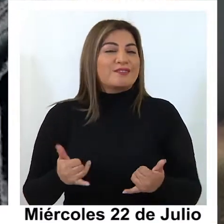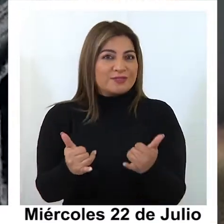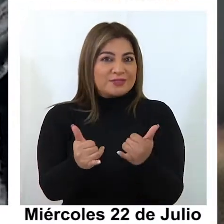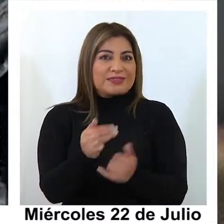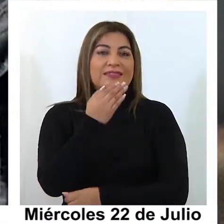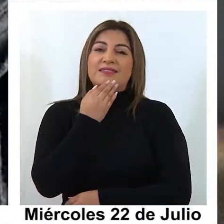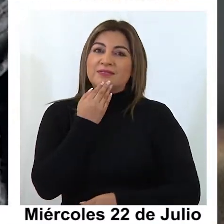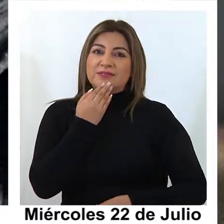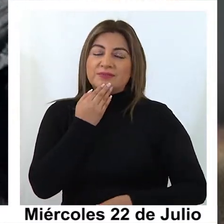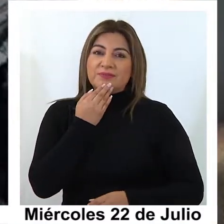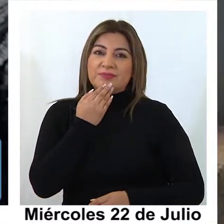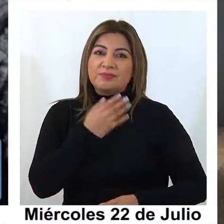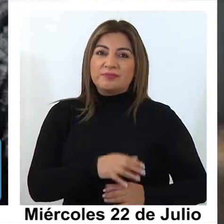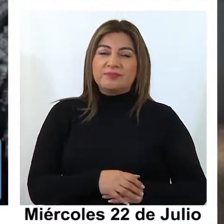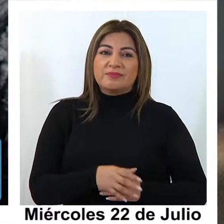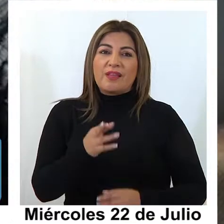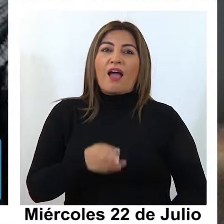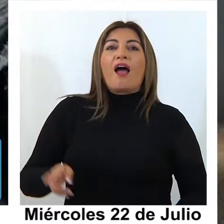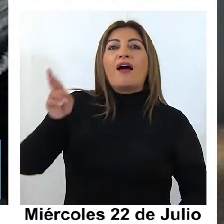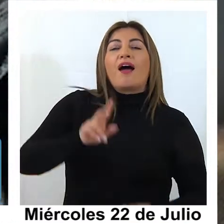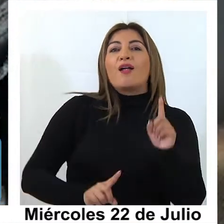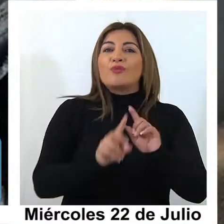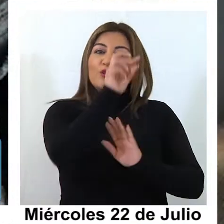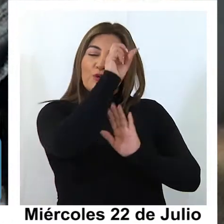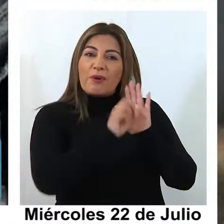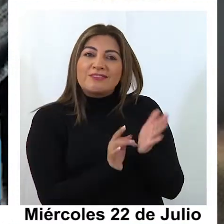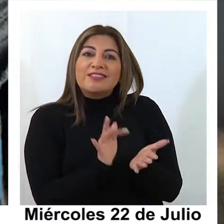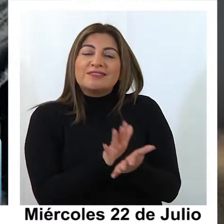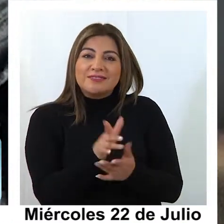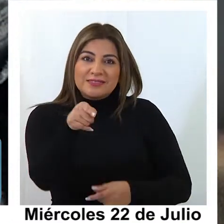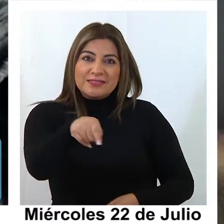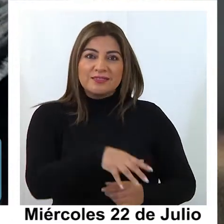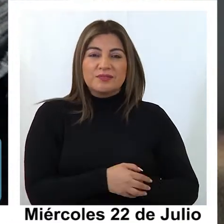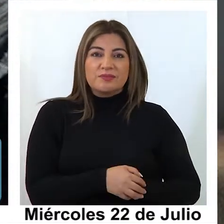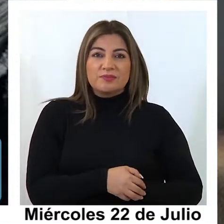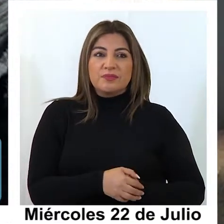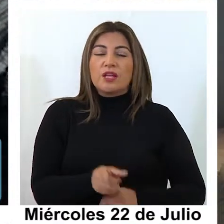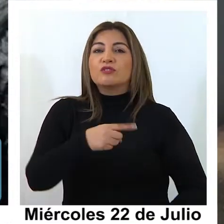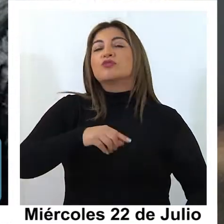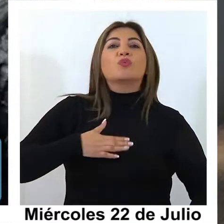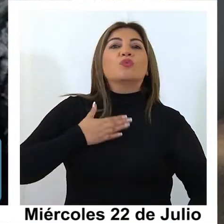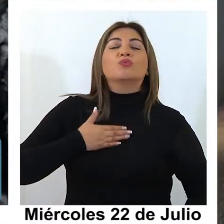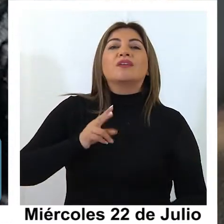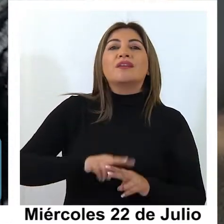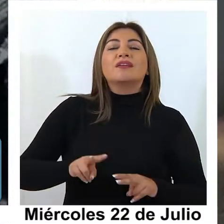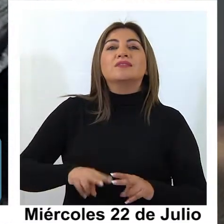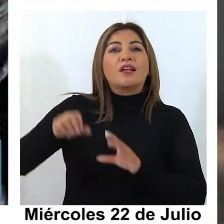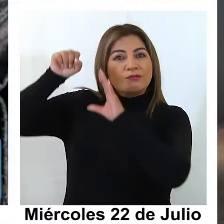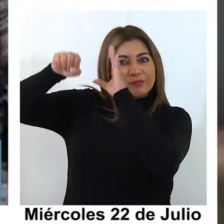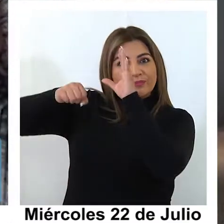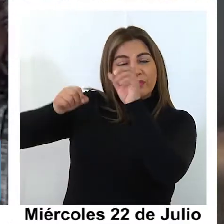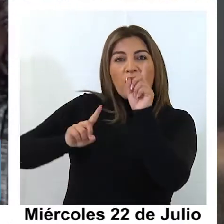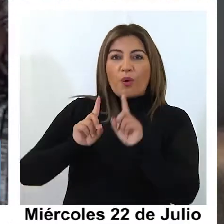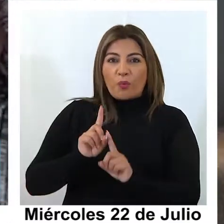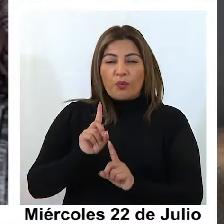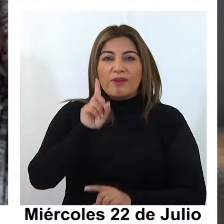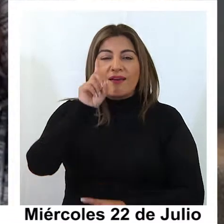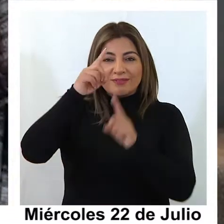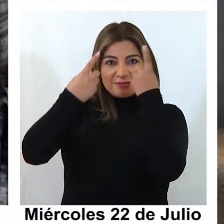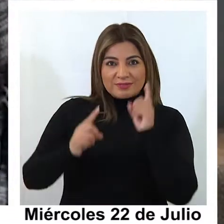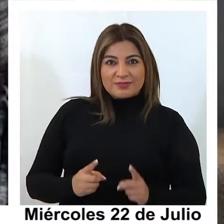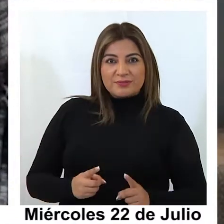y también retomar algunos proyectos que quedaron pendientes. Nos gustaría realizar un videoclip para una de las canciones